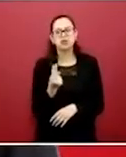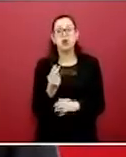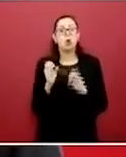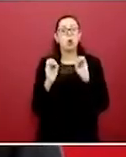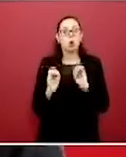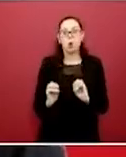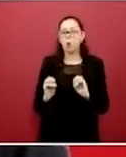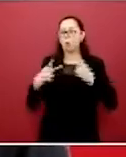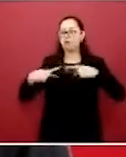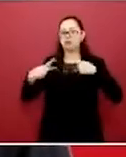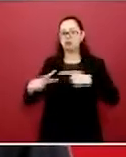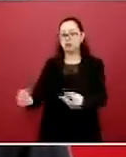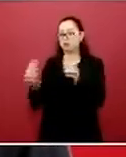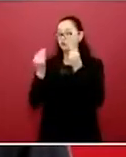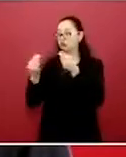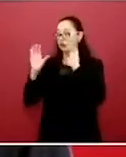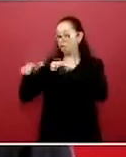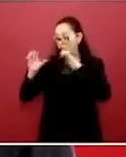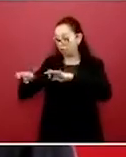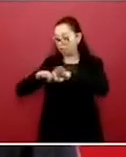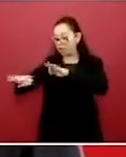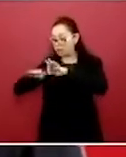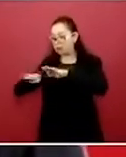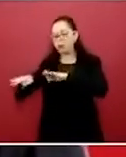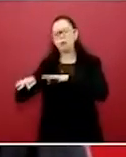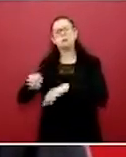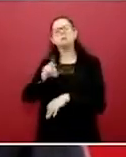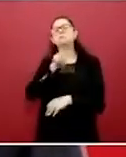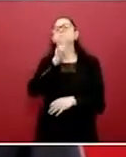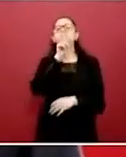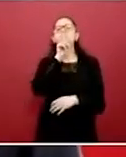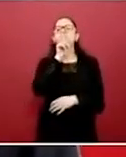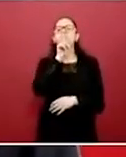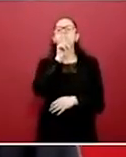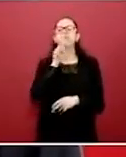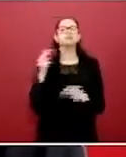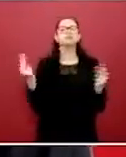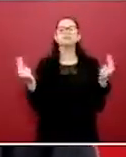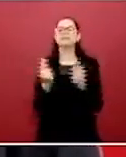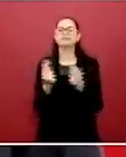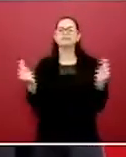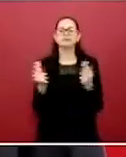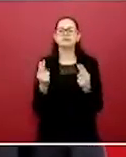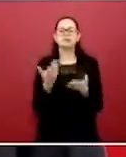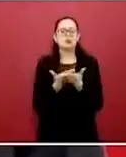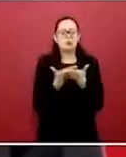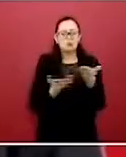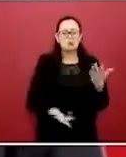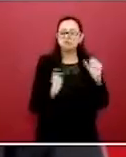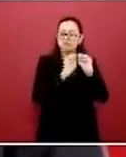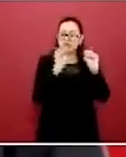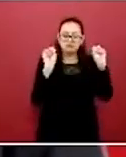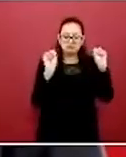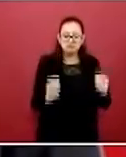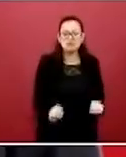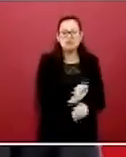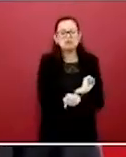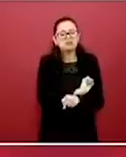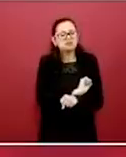muchos trabajadores al servicio del Estado. Es un mecanismo muy sencillo